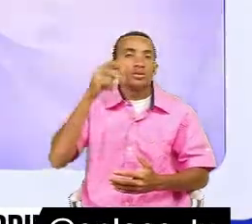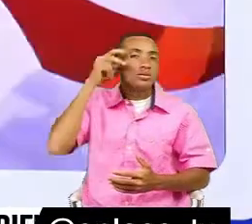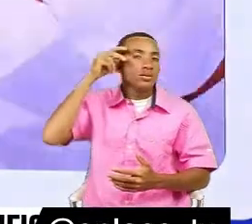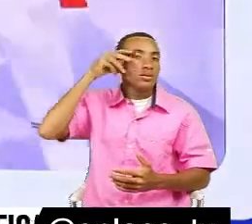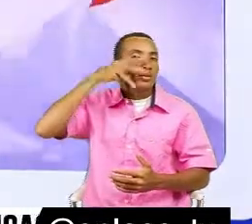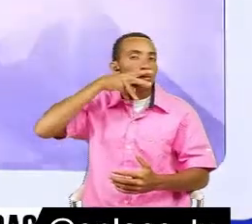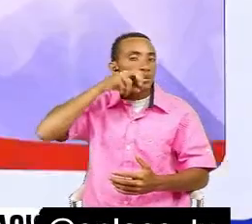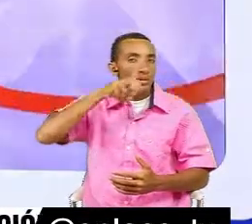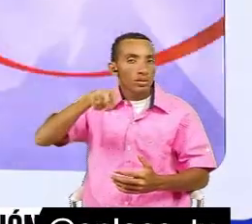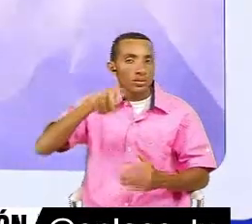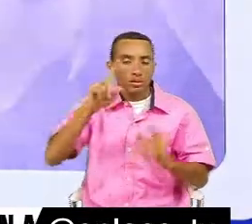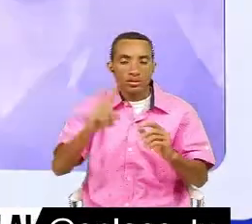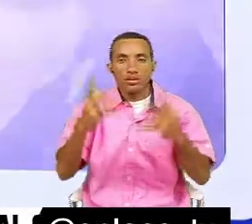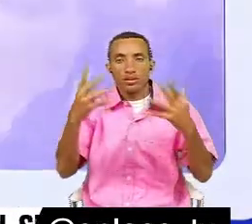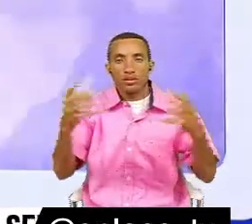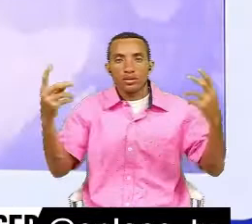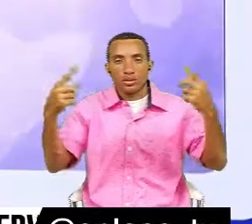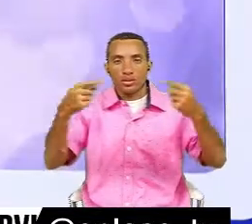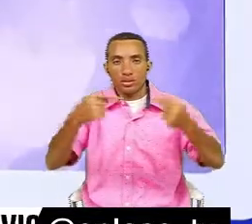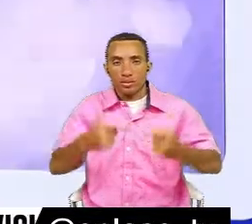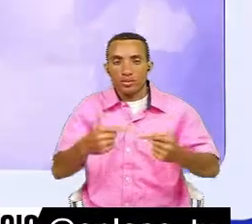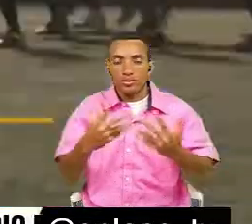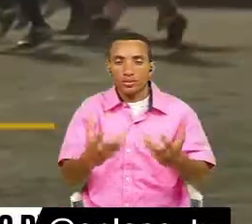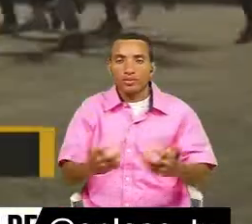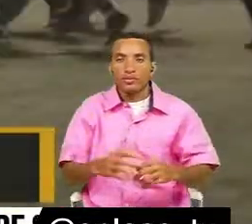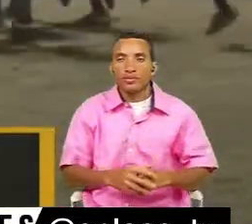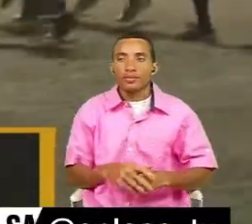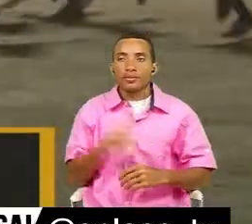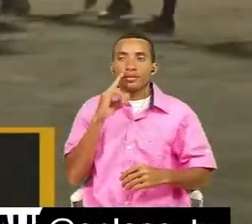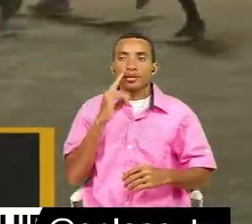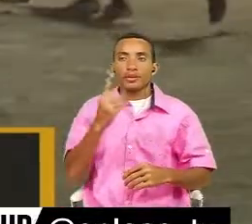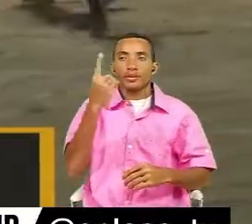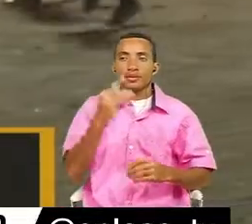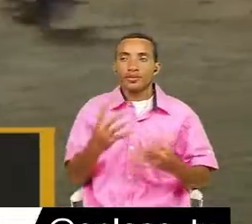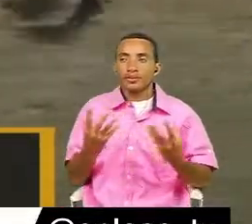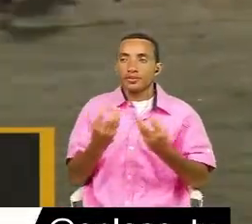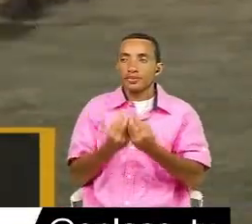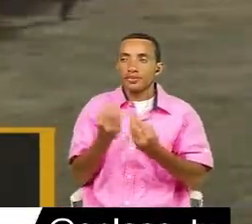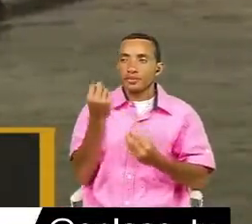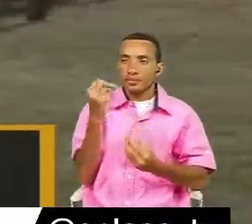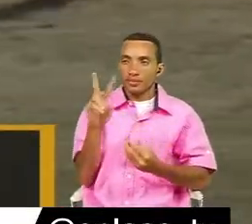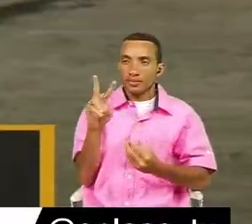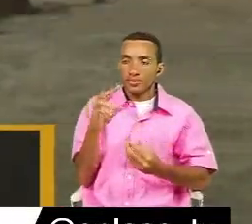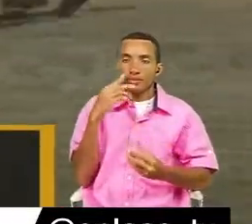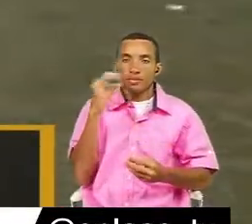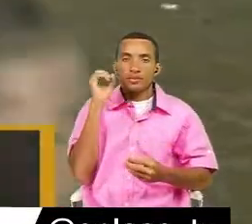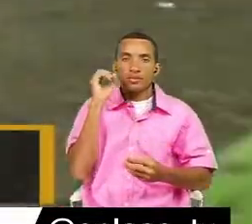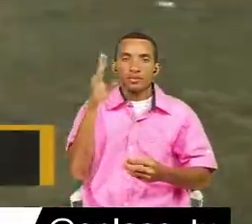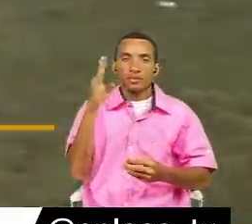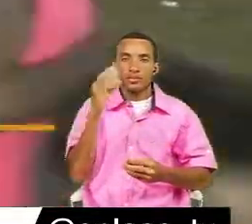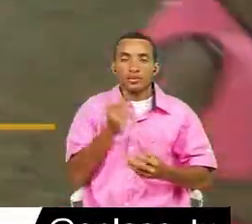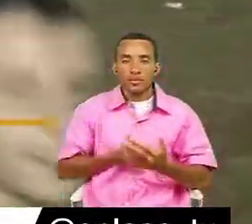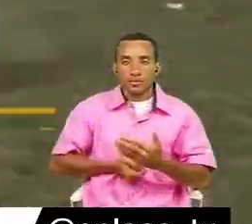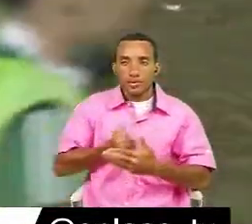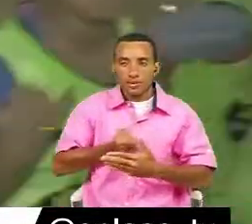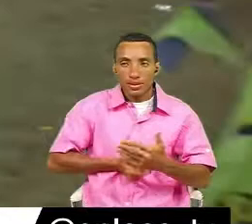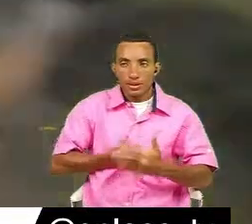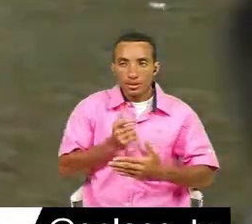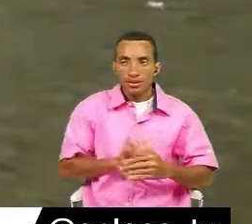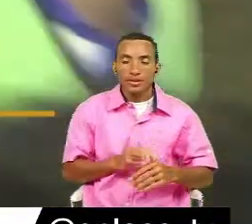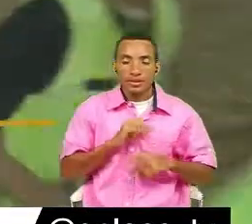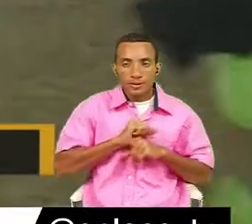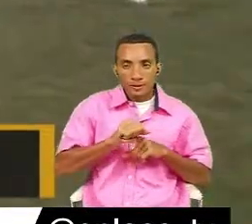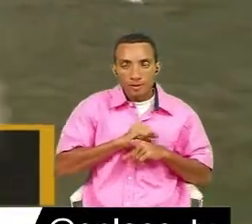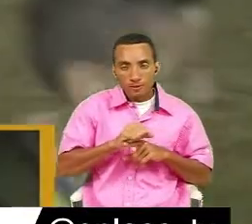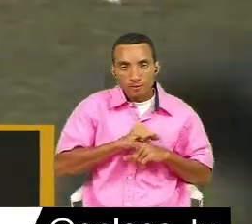llegar a la fase del Pony Fútbol. Este es el equipo sub-12 del Club Semillas del Nororiente. En cada entrenamiento,